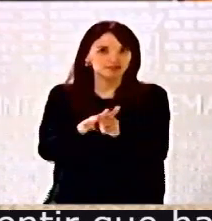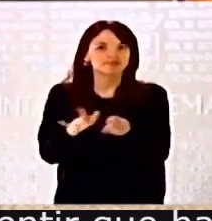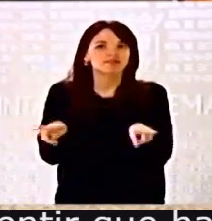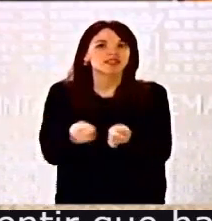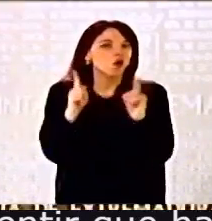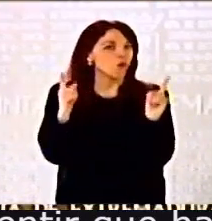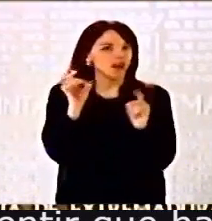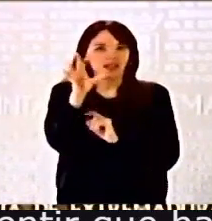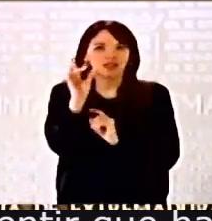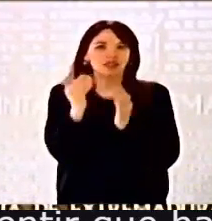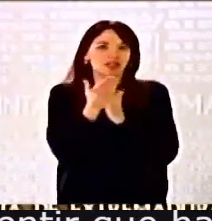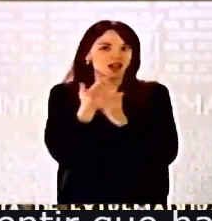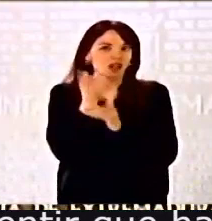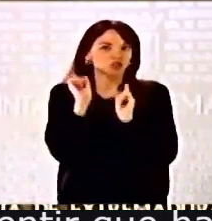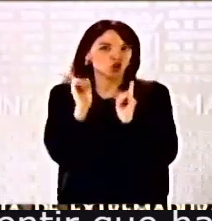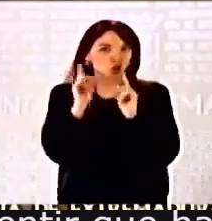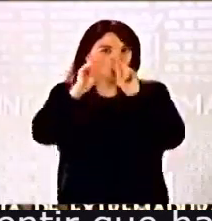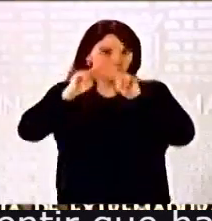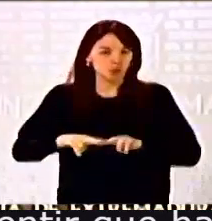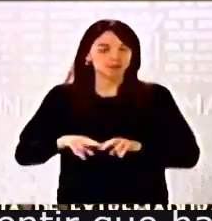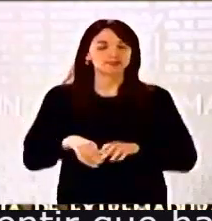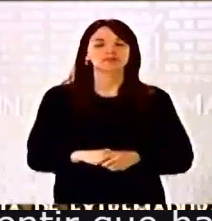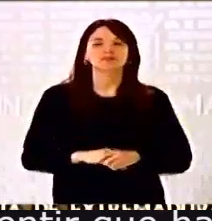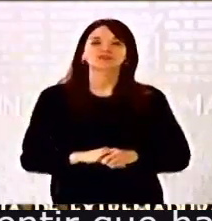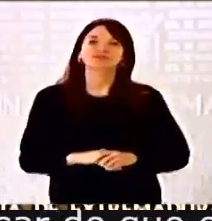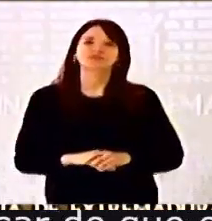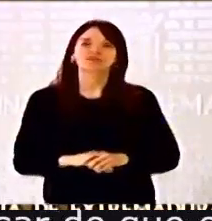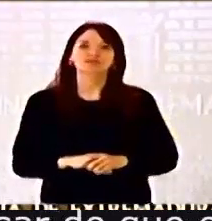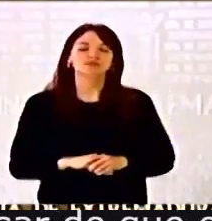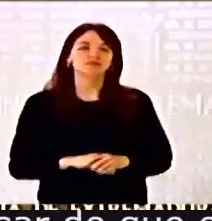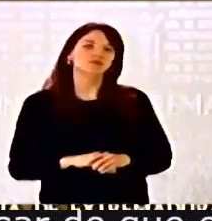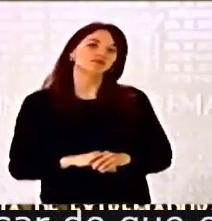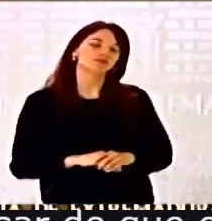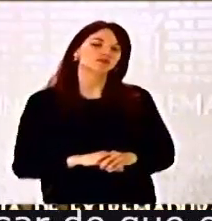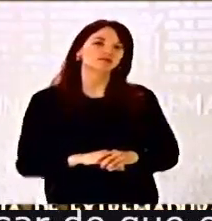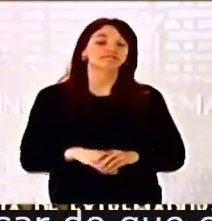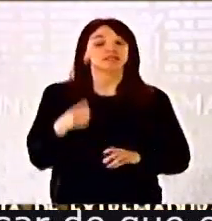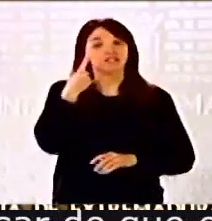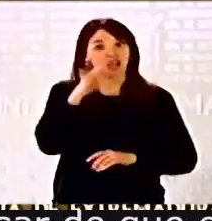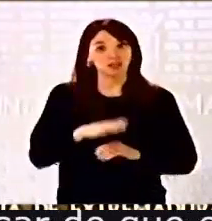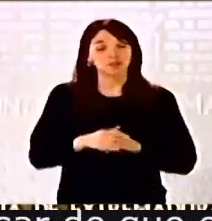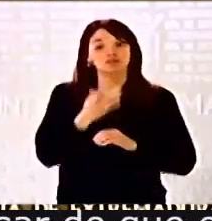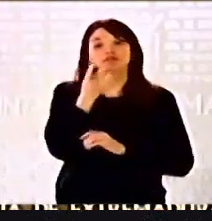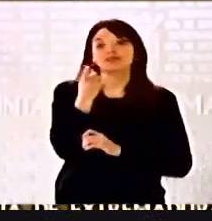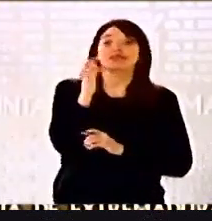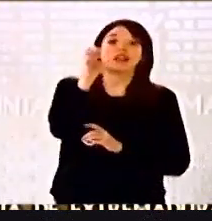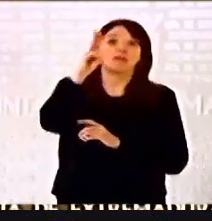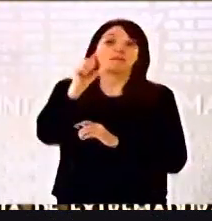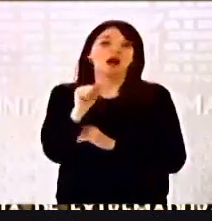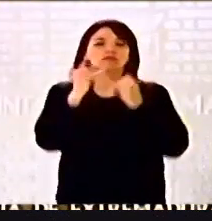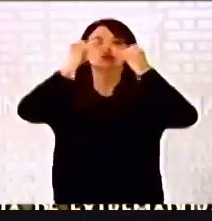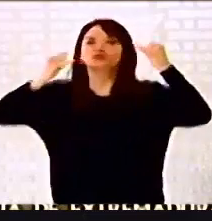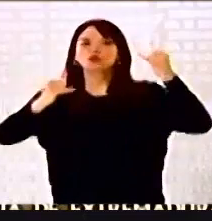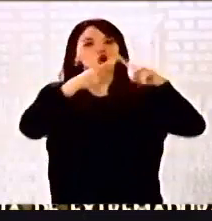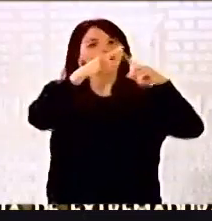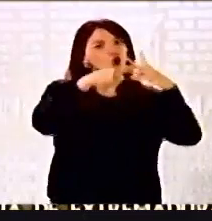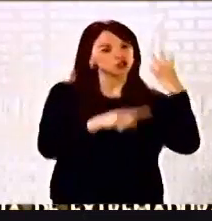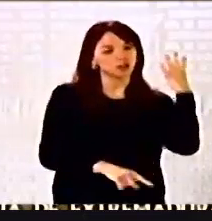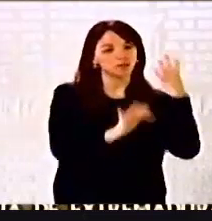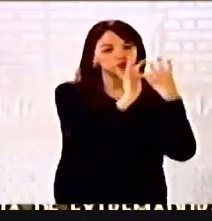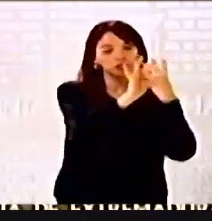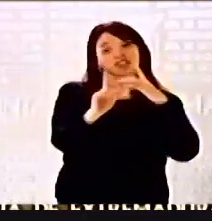influencia? Fíjate, yo creo que la EPA tiene sus bondades y también tiene sus problemas, porque es